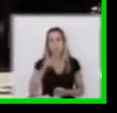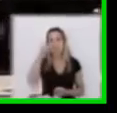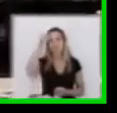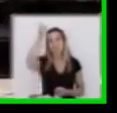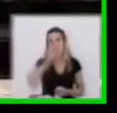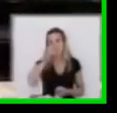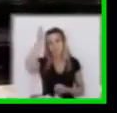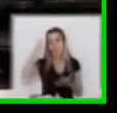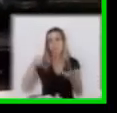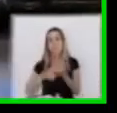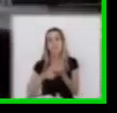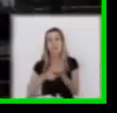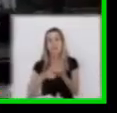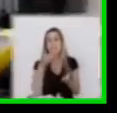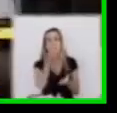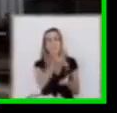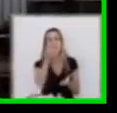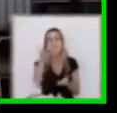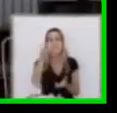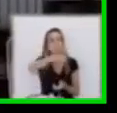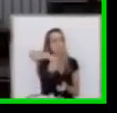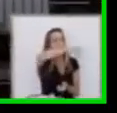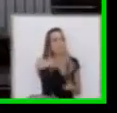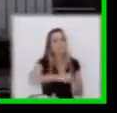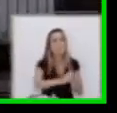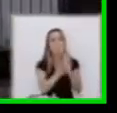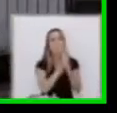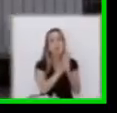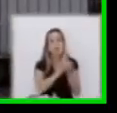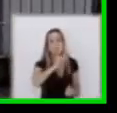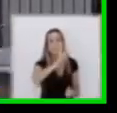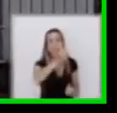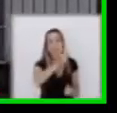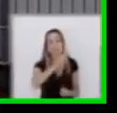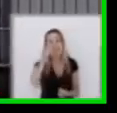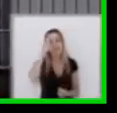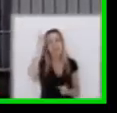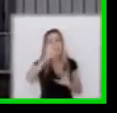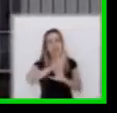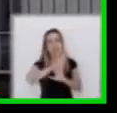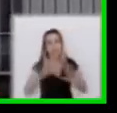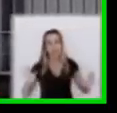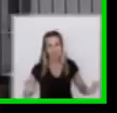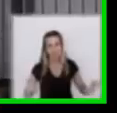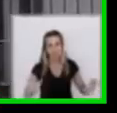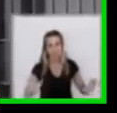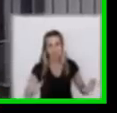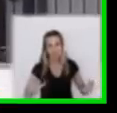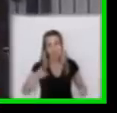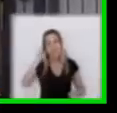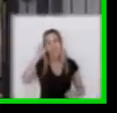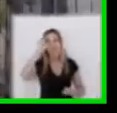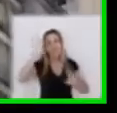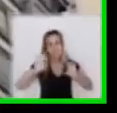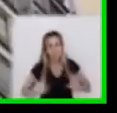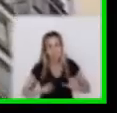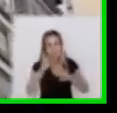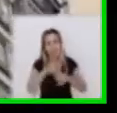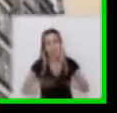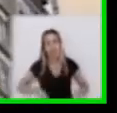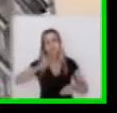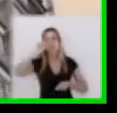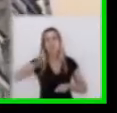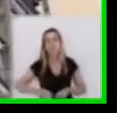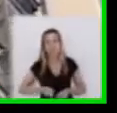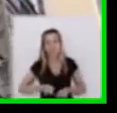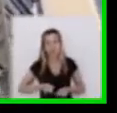todos los medios, pero a todos, que tomen en cuenta lo que hay únicamente dentro del contexto de la causa, que es lo único que nos sirven.